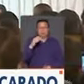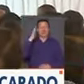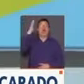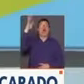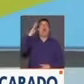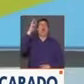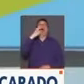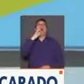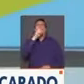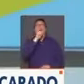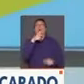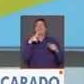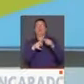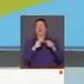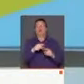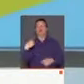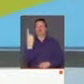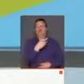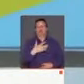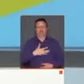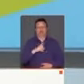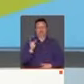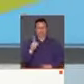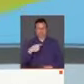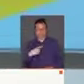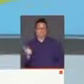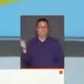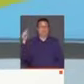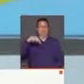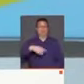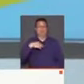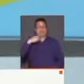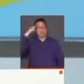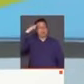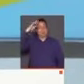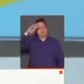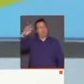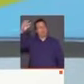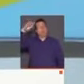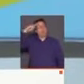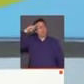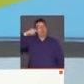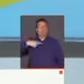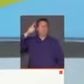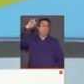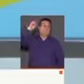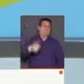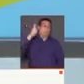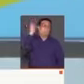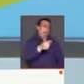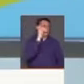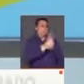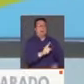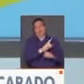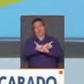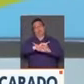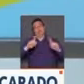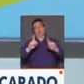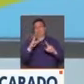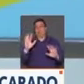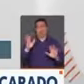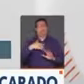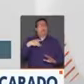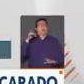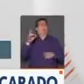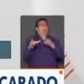su discurso. Nosotros no venimos con una idea a imponer a toda costa sin importar que sea